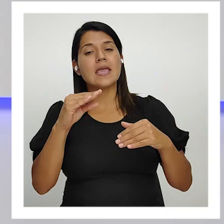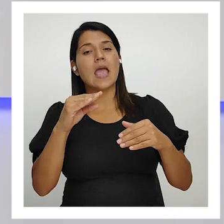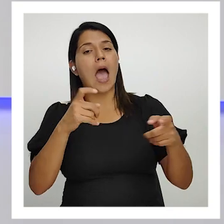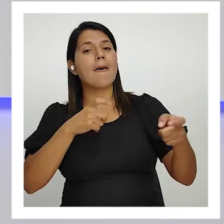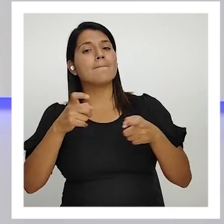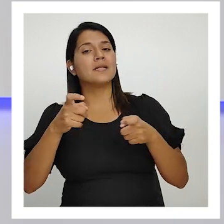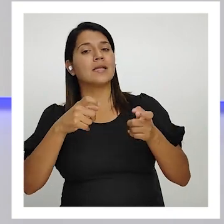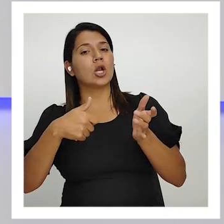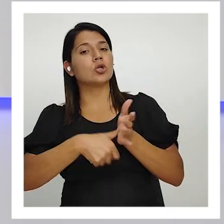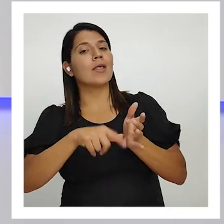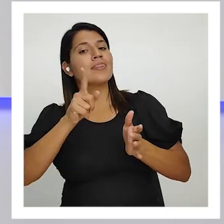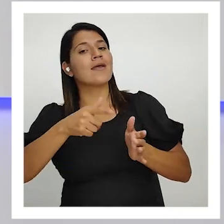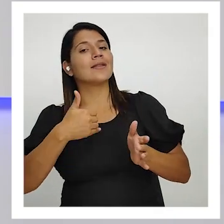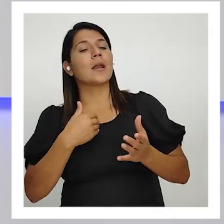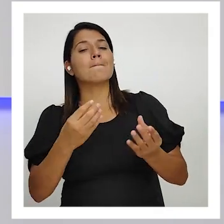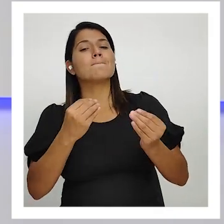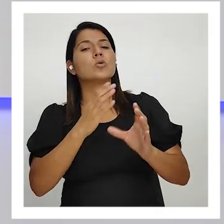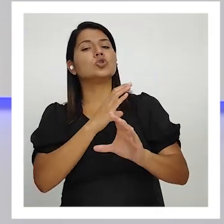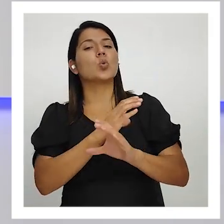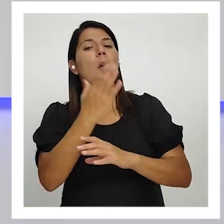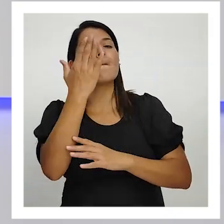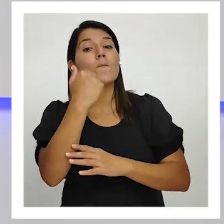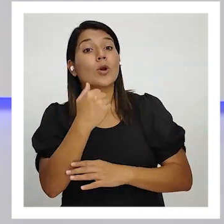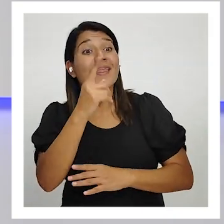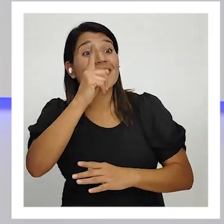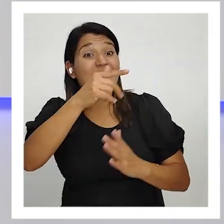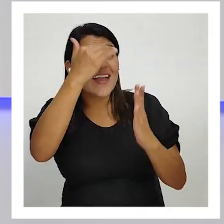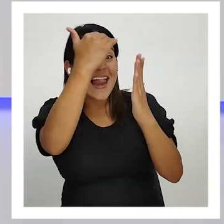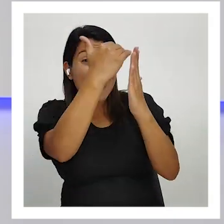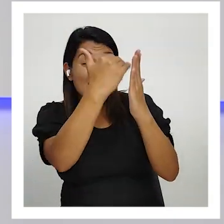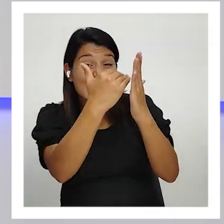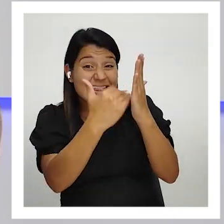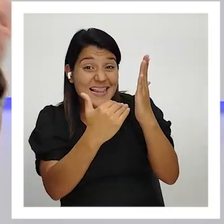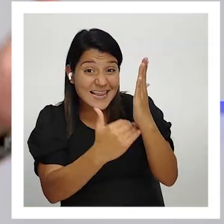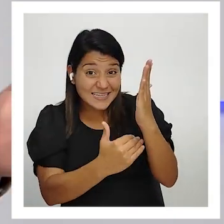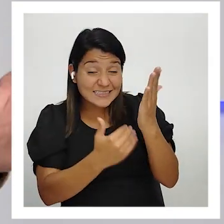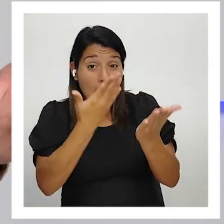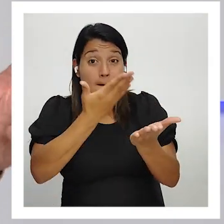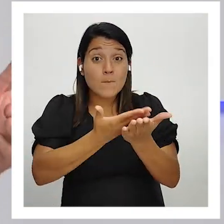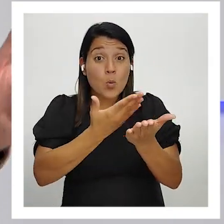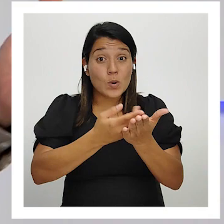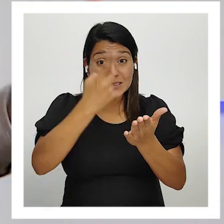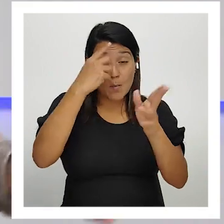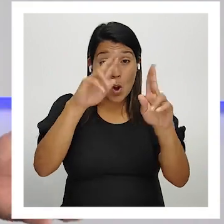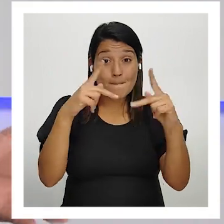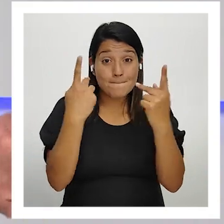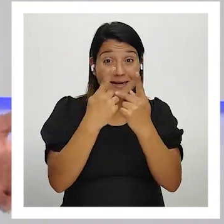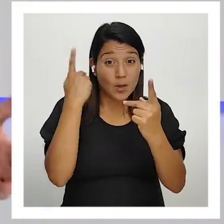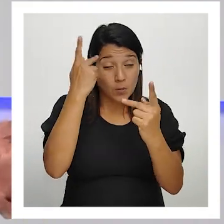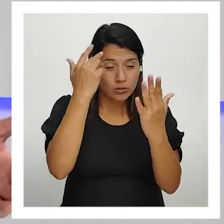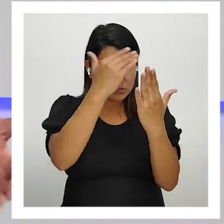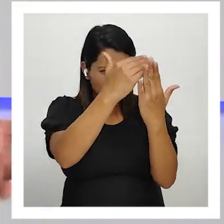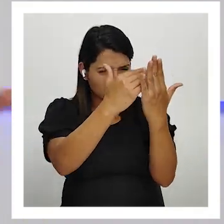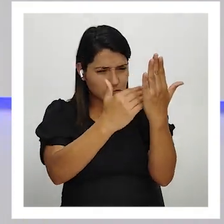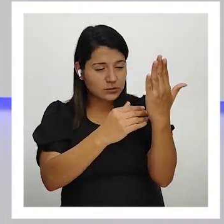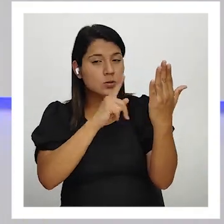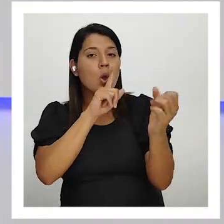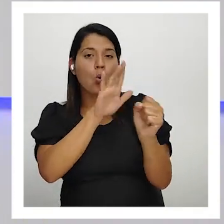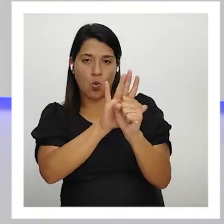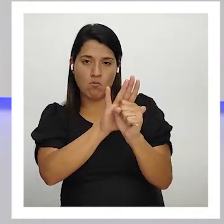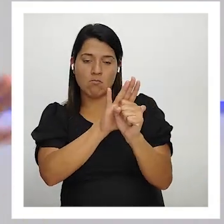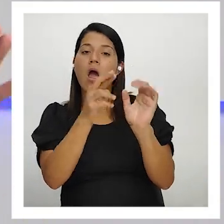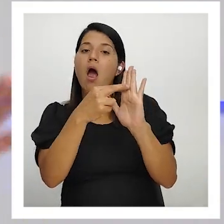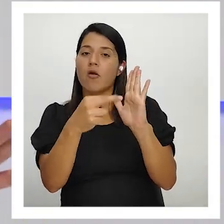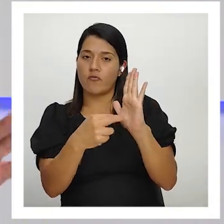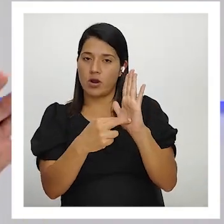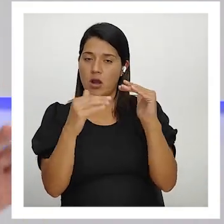que revisar la globalidad de las listas propuestas por los partidos políticos para ver si cumplen con esa regla, porque la sanción de no cumplir con esa